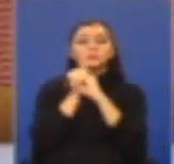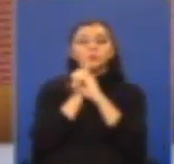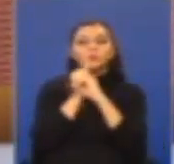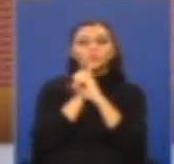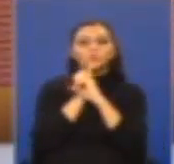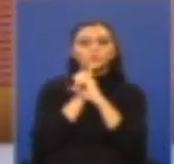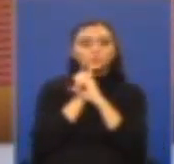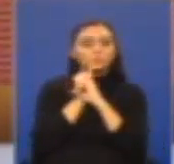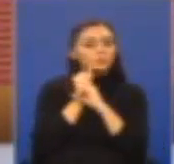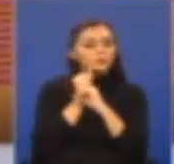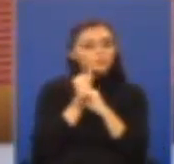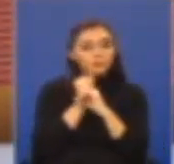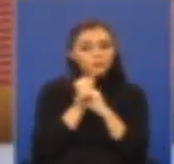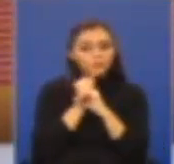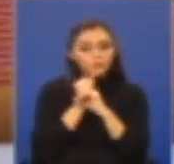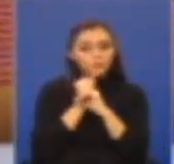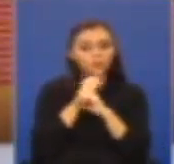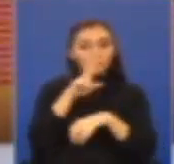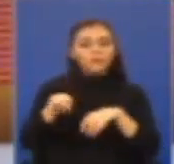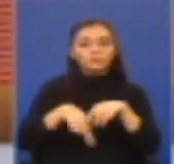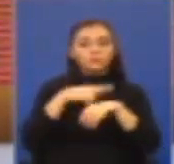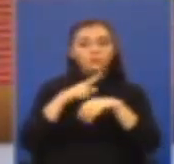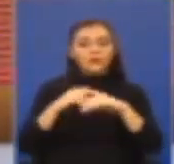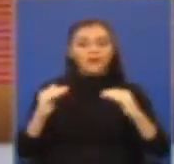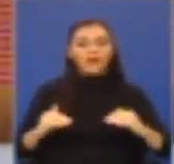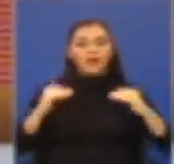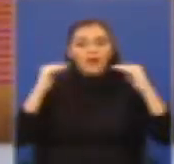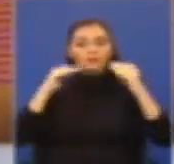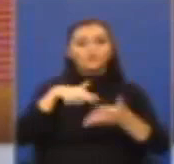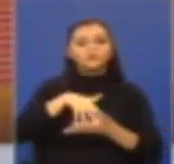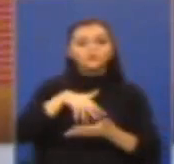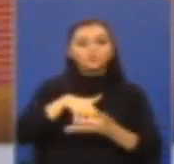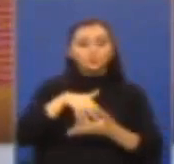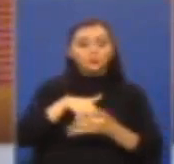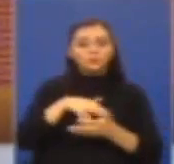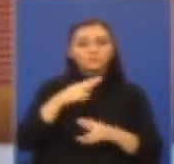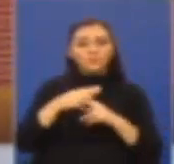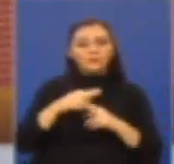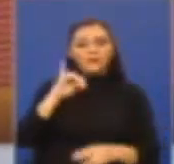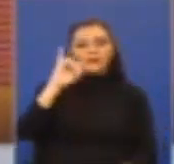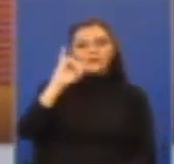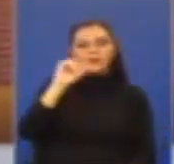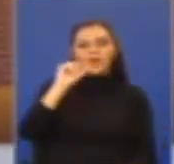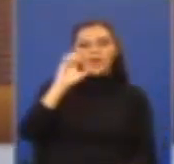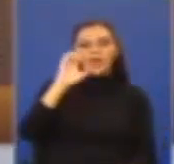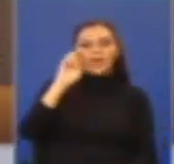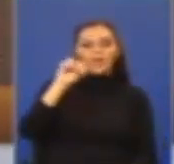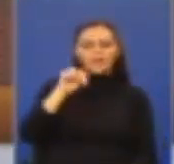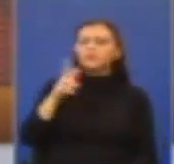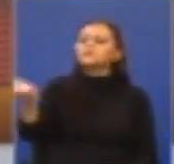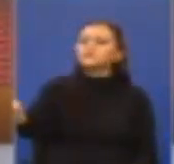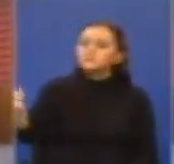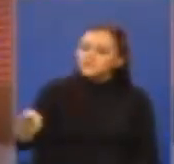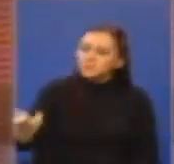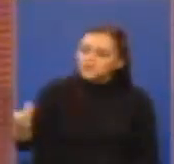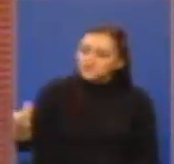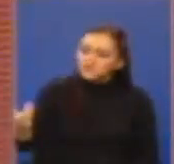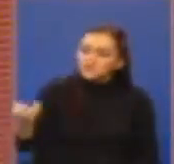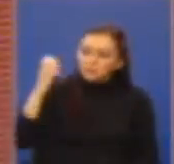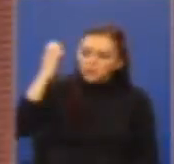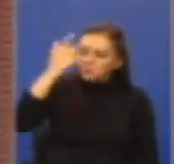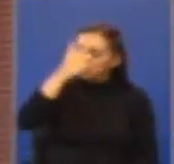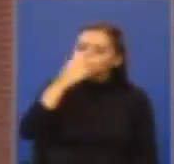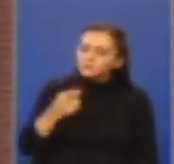la universidad del sector público. Lo que se llama en Francia la ENA, la Escuela Nacional de Guión. Escuela, la ENA, ¿qué